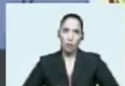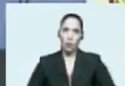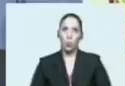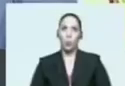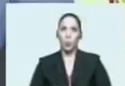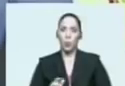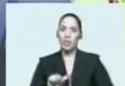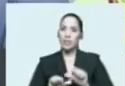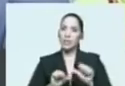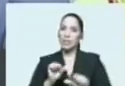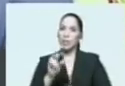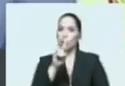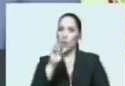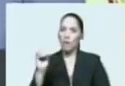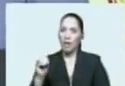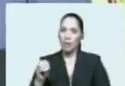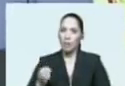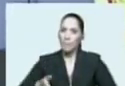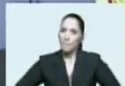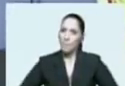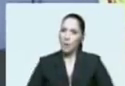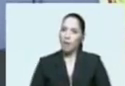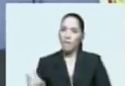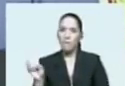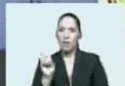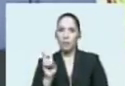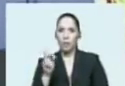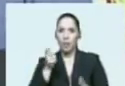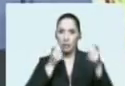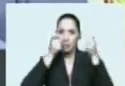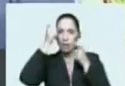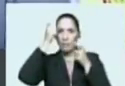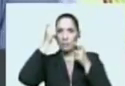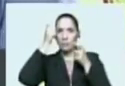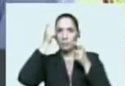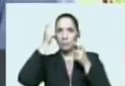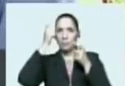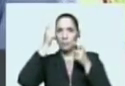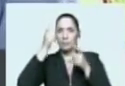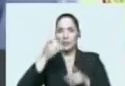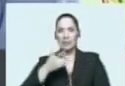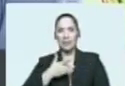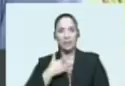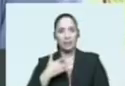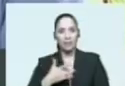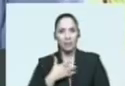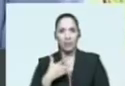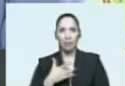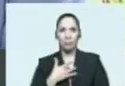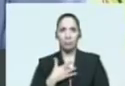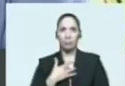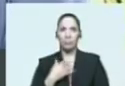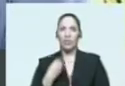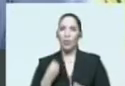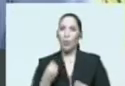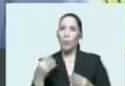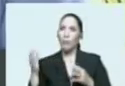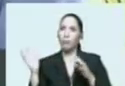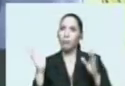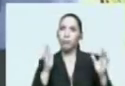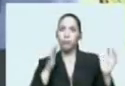20 ha parido en venezuela hugo chávez se sentía como el aire que respiramos